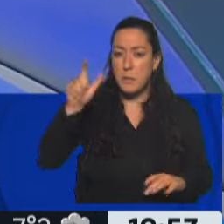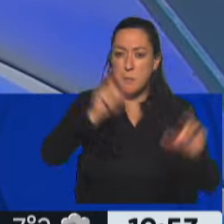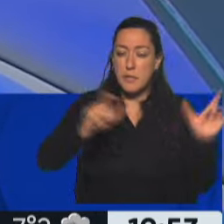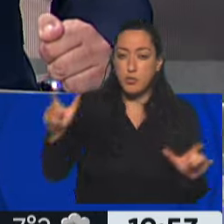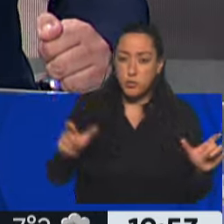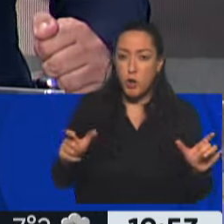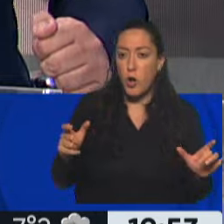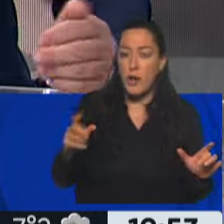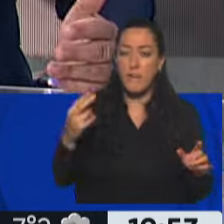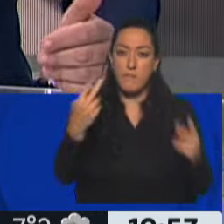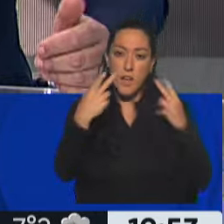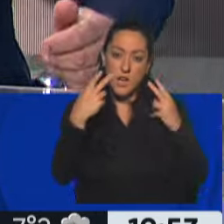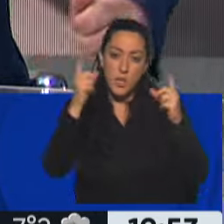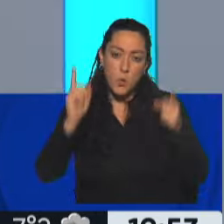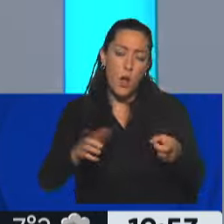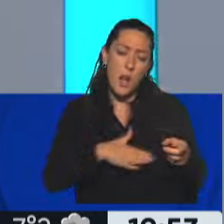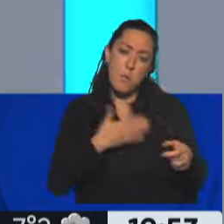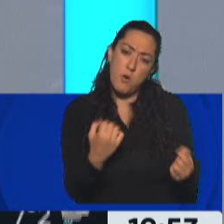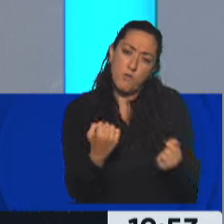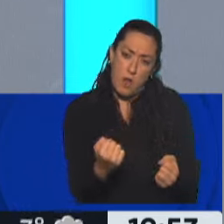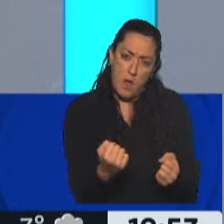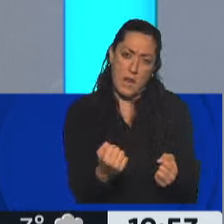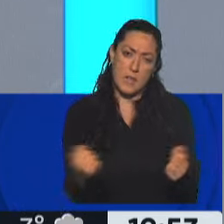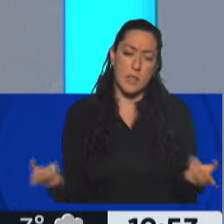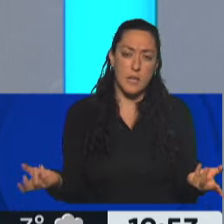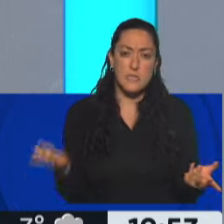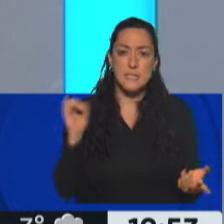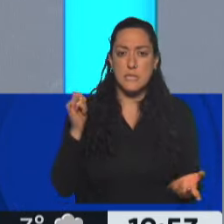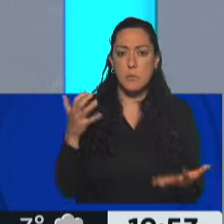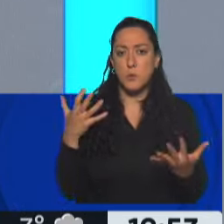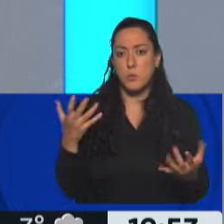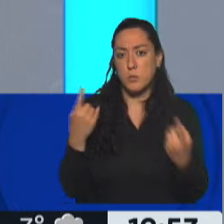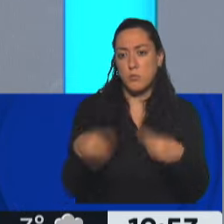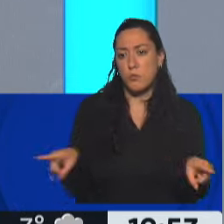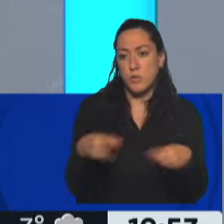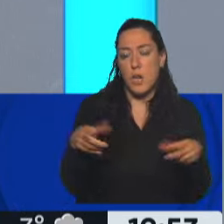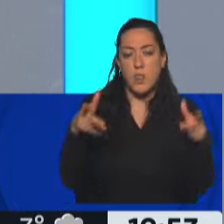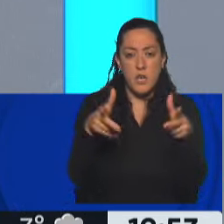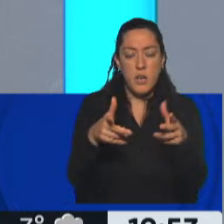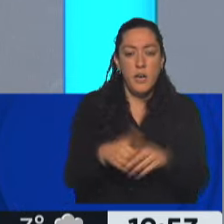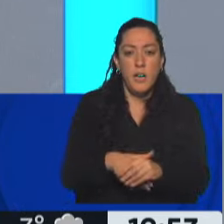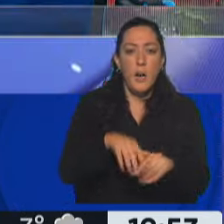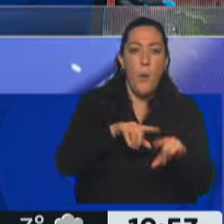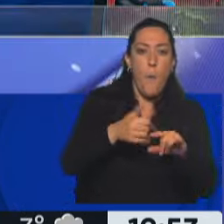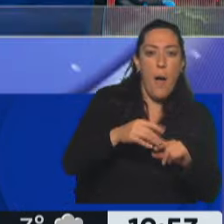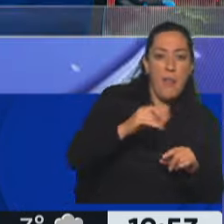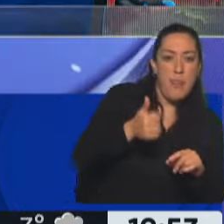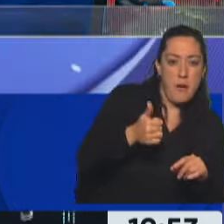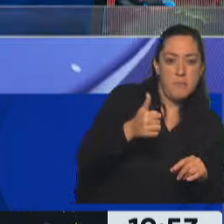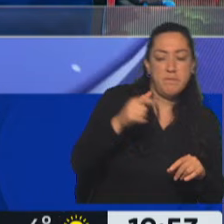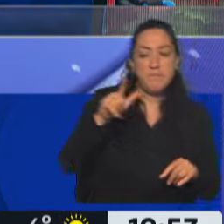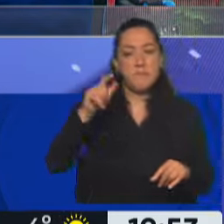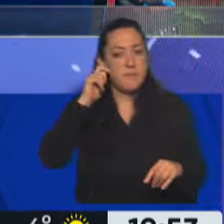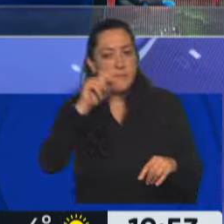llegaron. ¿Y qué pasó? Y el amor es más fuerte. Y el amor es más fuerte. Sí, sí, claro, como dice la canción. Porque Wanda Nara y Elegante finalmente sí. se dieron ese beso